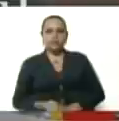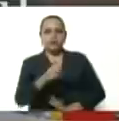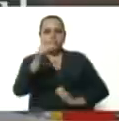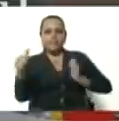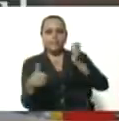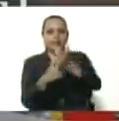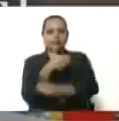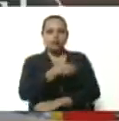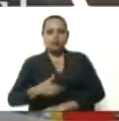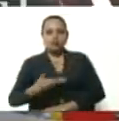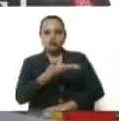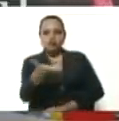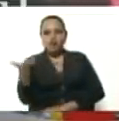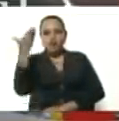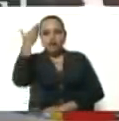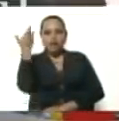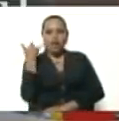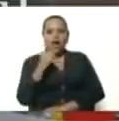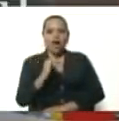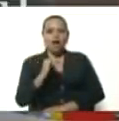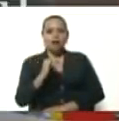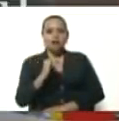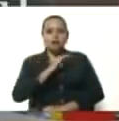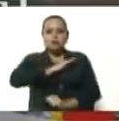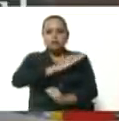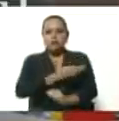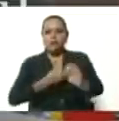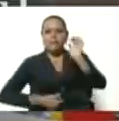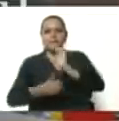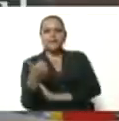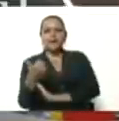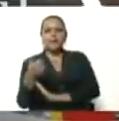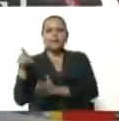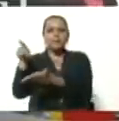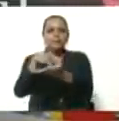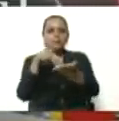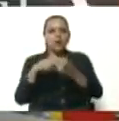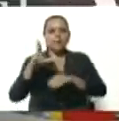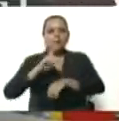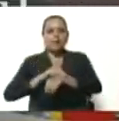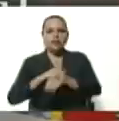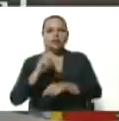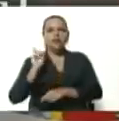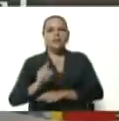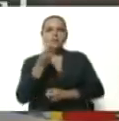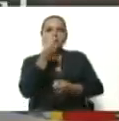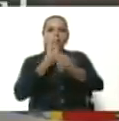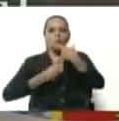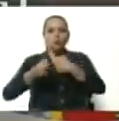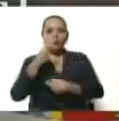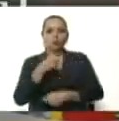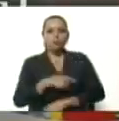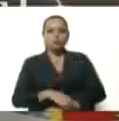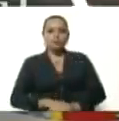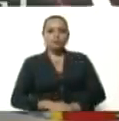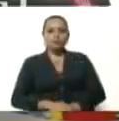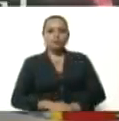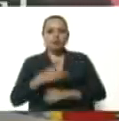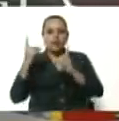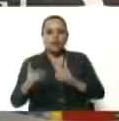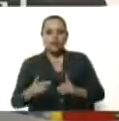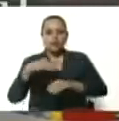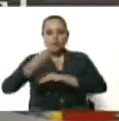Vicepresidenta, usted sabe, hemos reforzado la presencia médica de medicamentos. Tenemos que